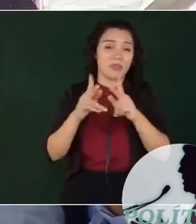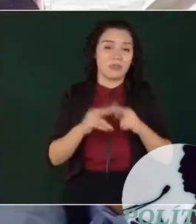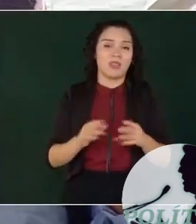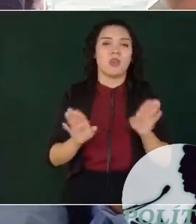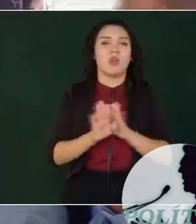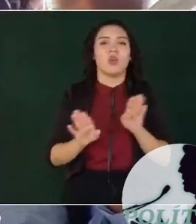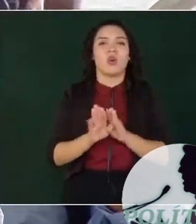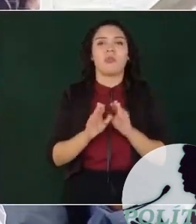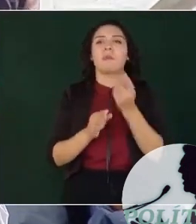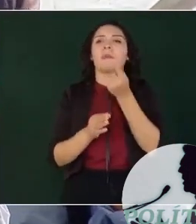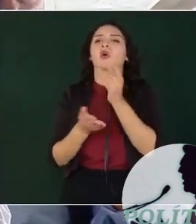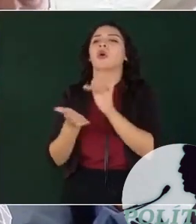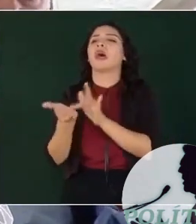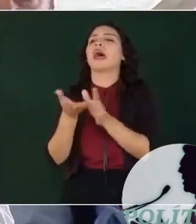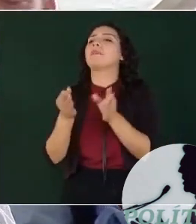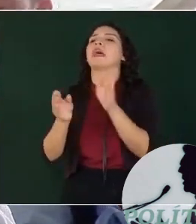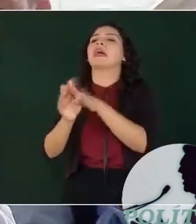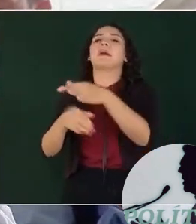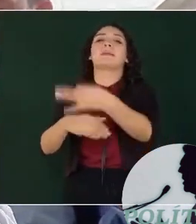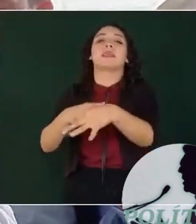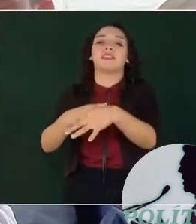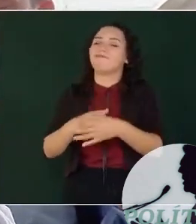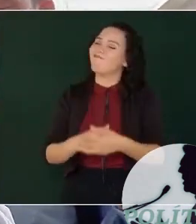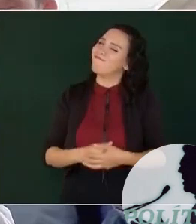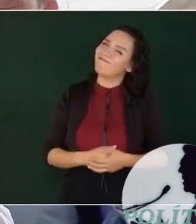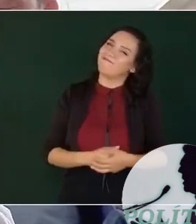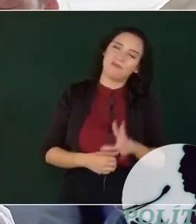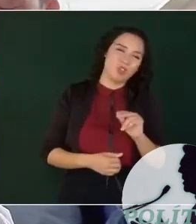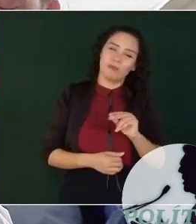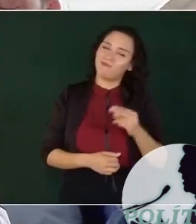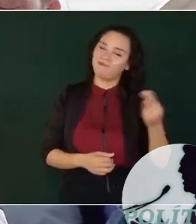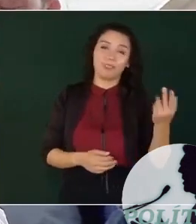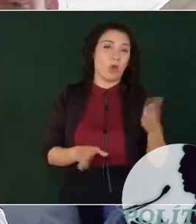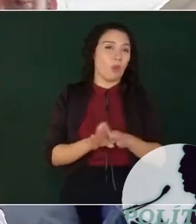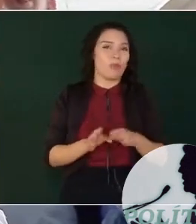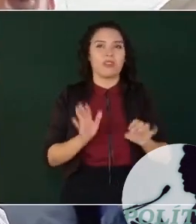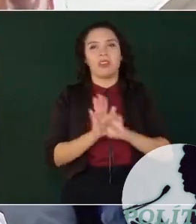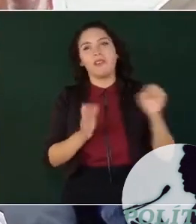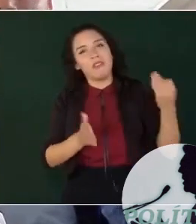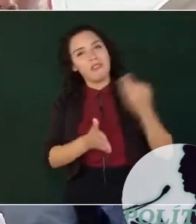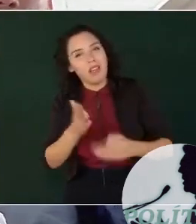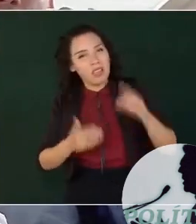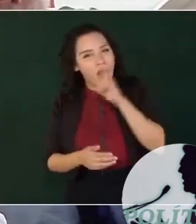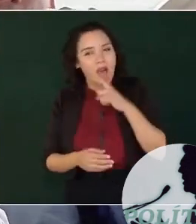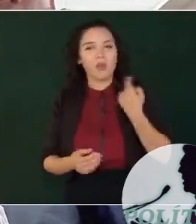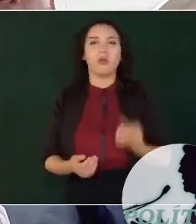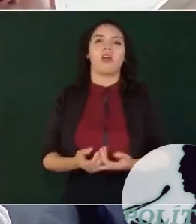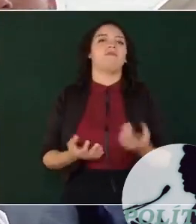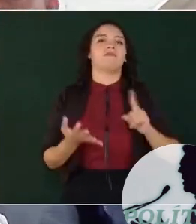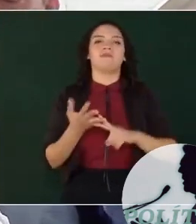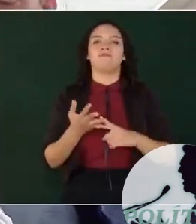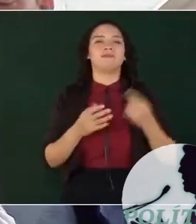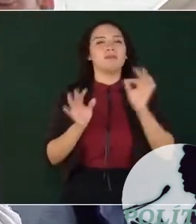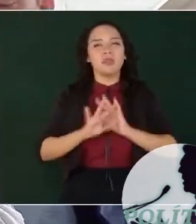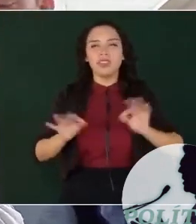tapones que le han dado. Si se conjugan otra vez las cosas, la falta de agua más el consumo diario del